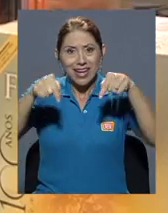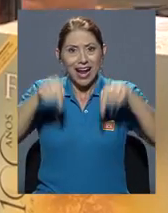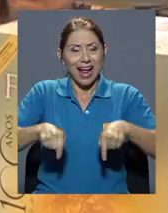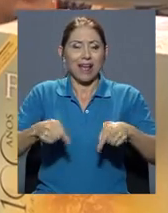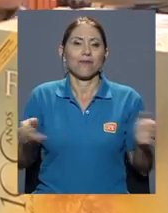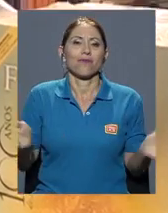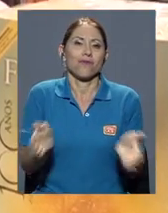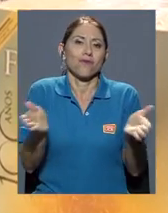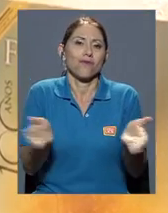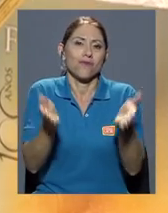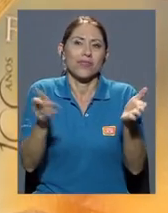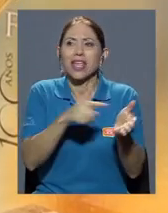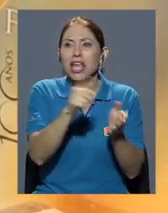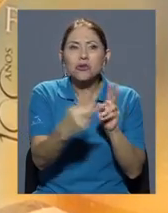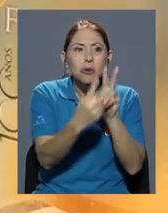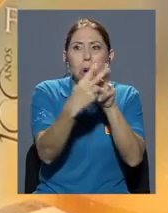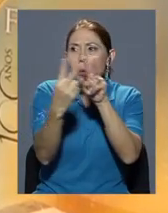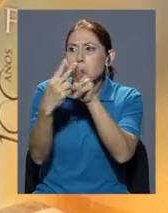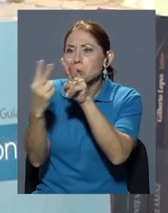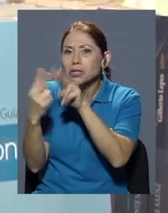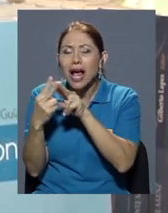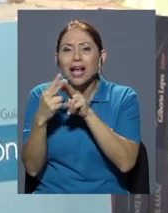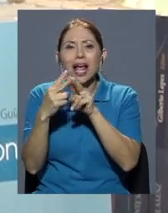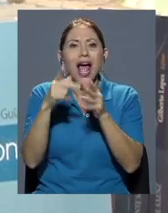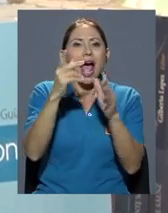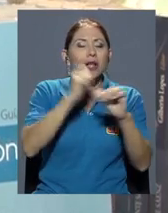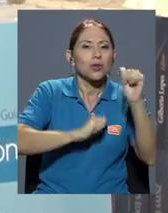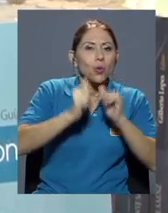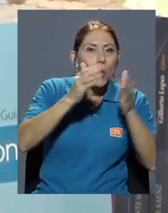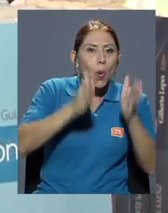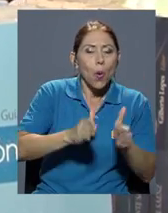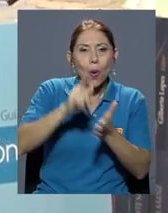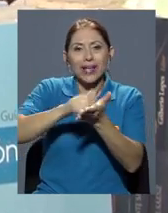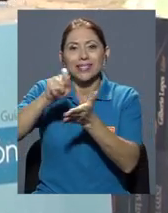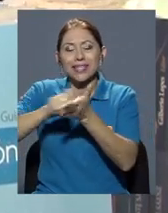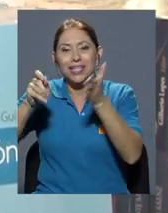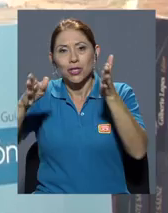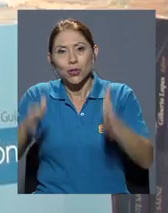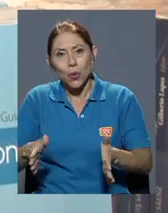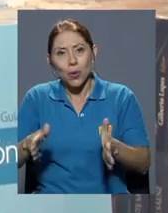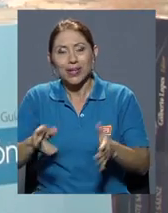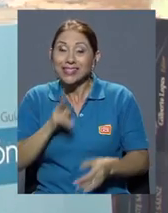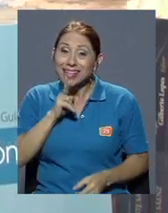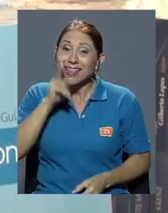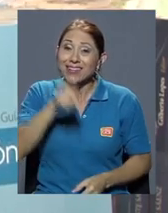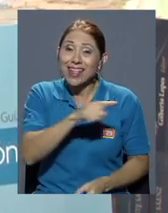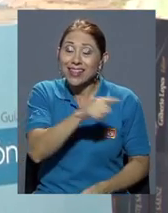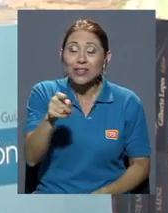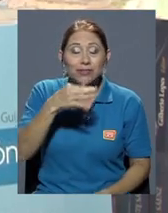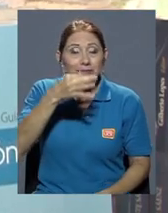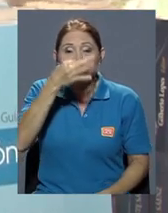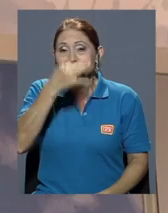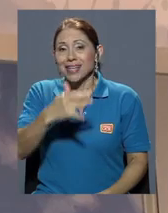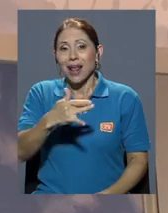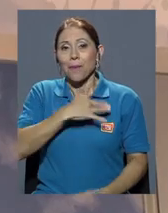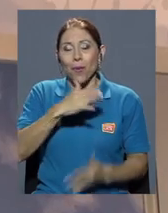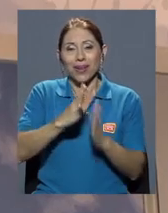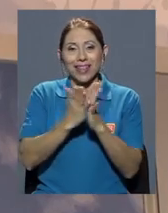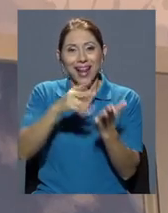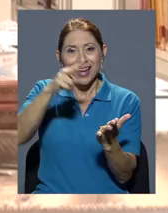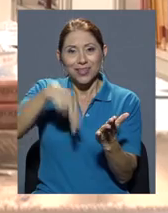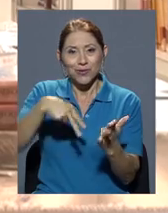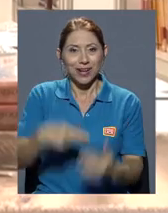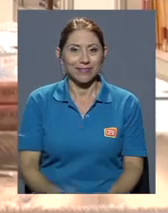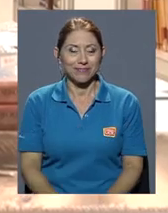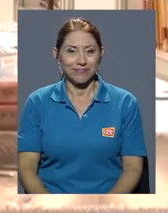que conozcan actores, que conozcan escritores y que de verdad se enamoren de la lectura.